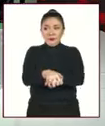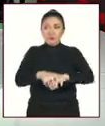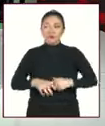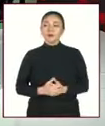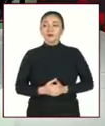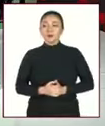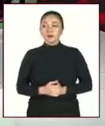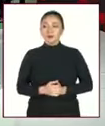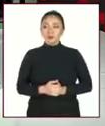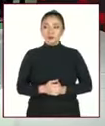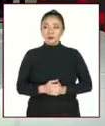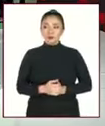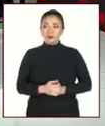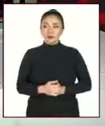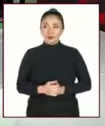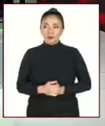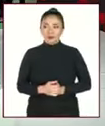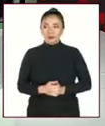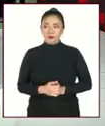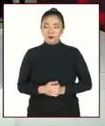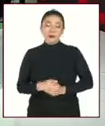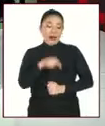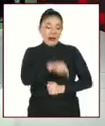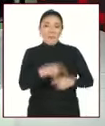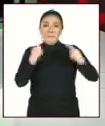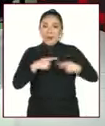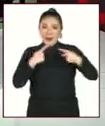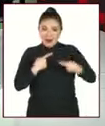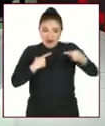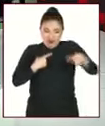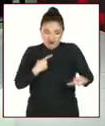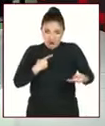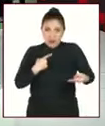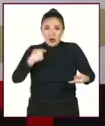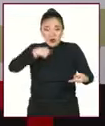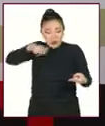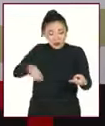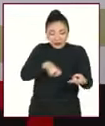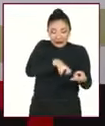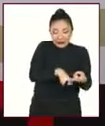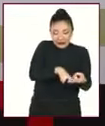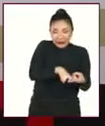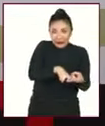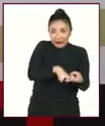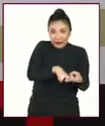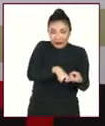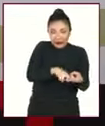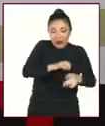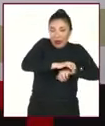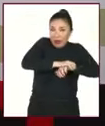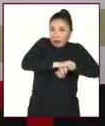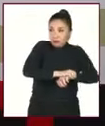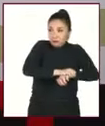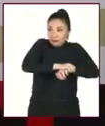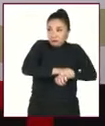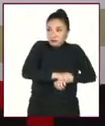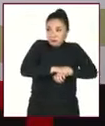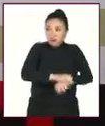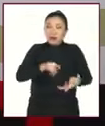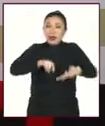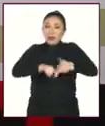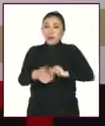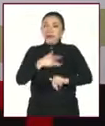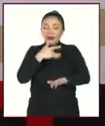posición a un lado del paciente, no encima, sino a un lado. Y con los brazos extendidos vamos a empezar a